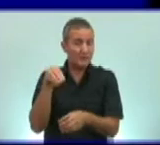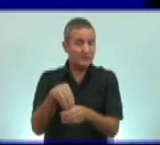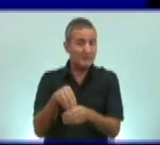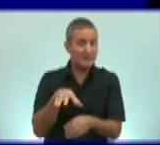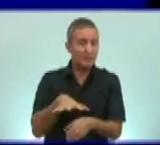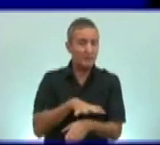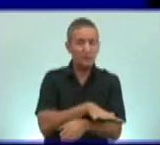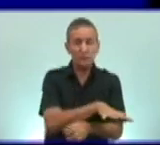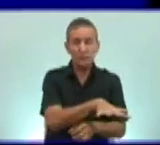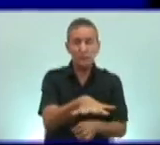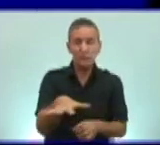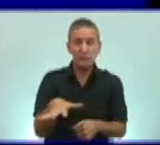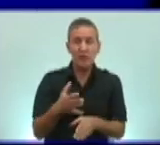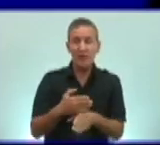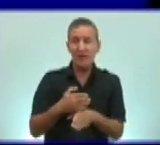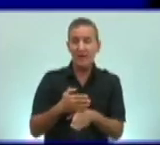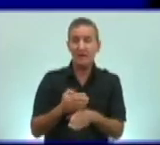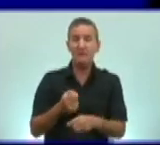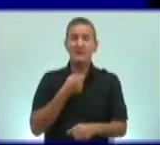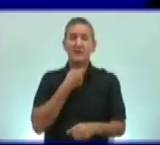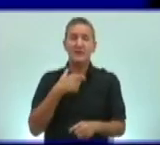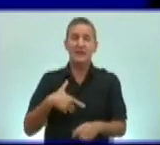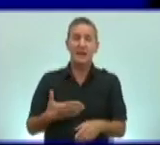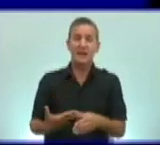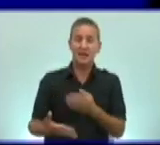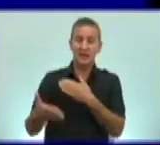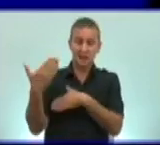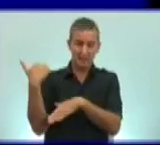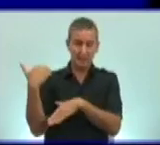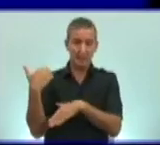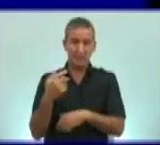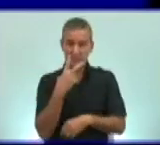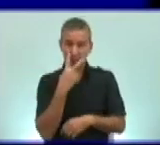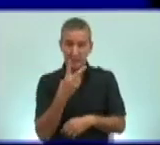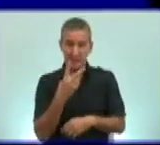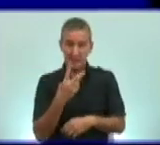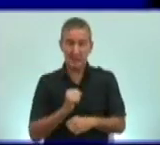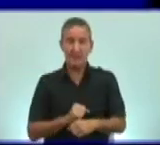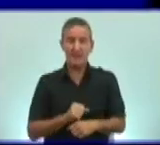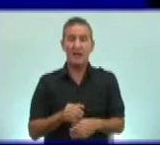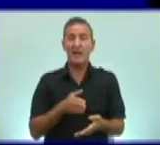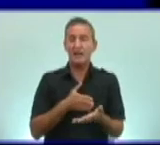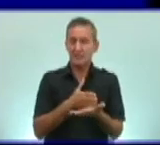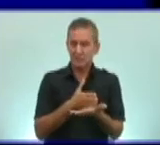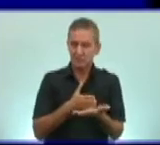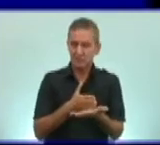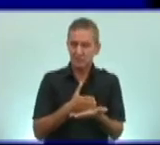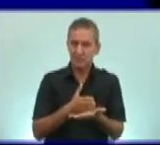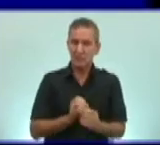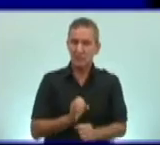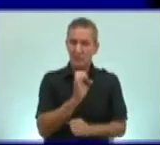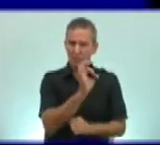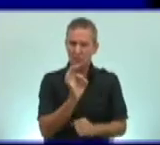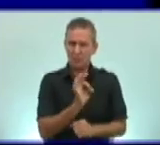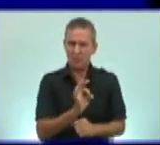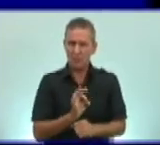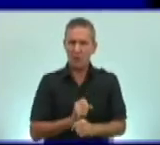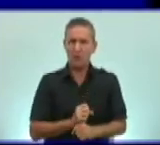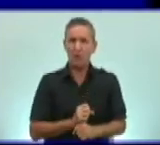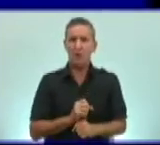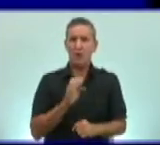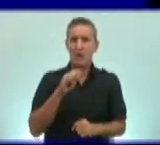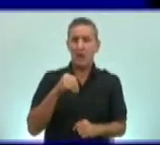Pero ahora, a diferencia del ejemplo anterior, observen cómo todavía en el medio quedan moléculas de